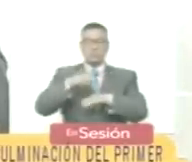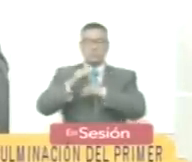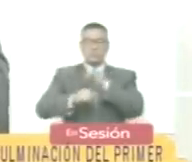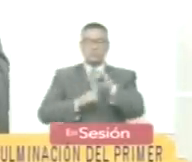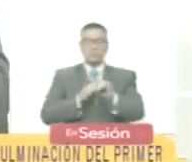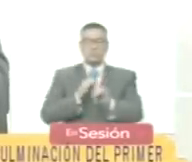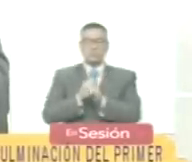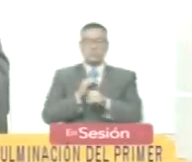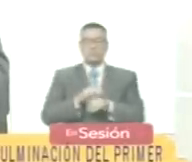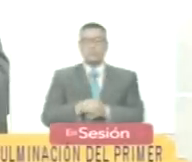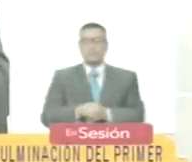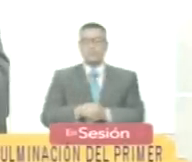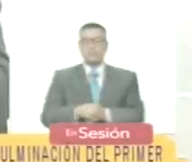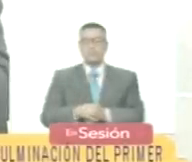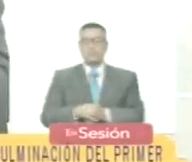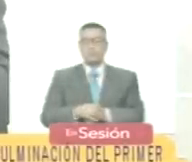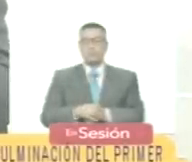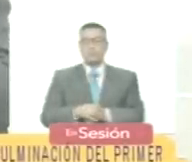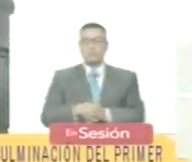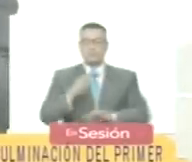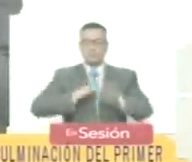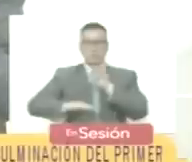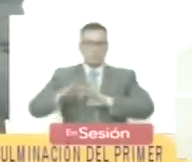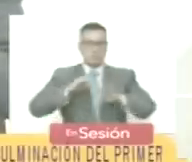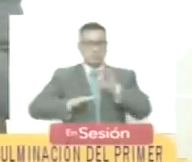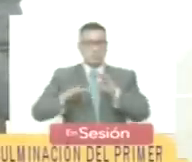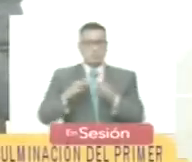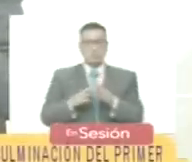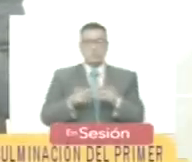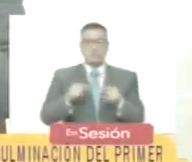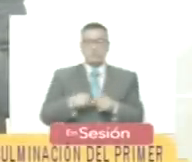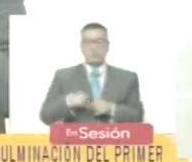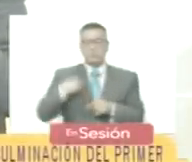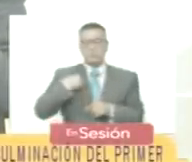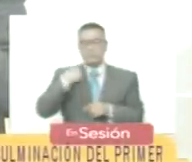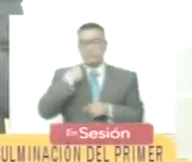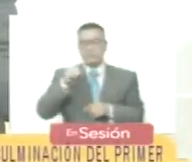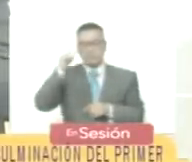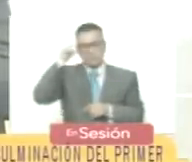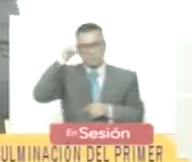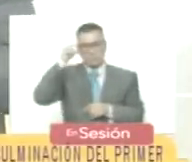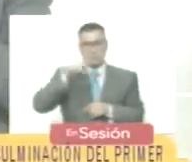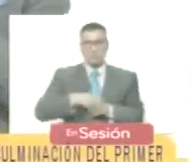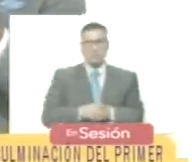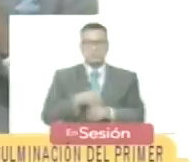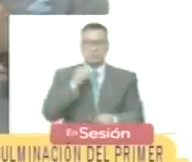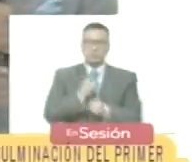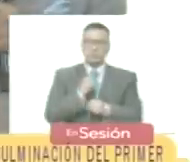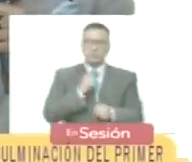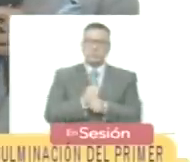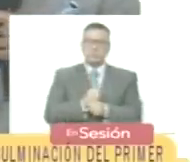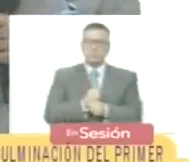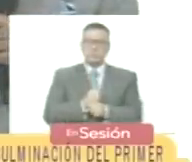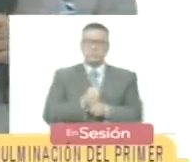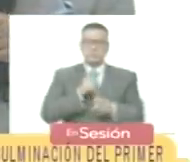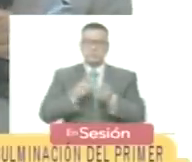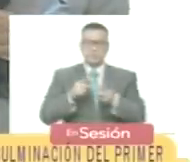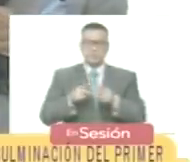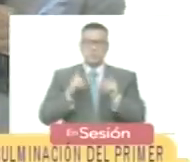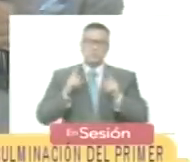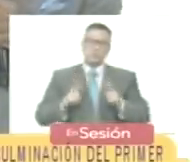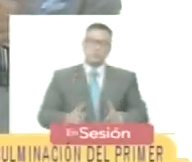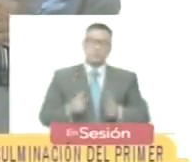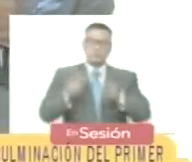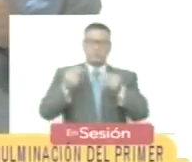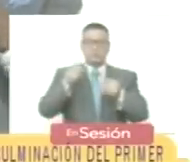internacional. Así que, preparados, vienen días de trabajo con algo de reposo, pero estén